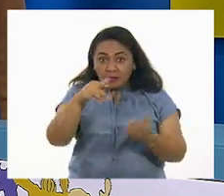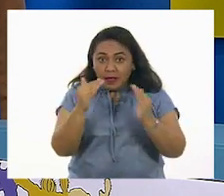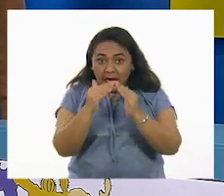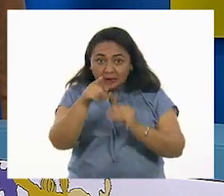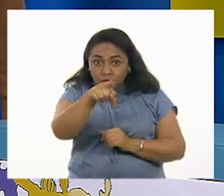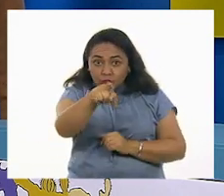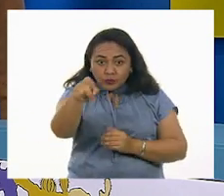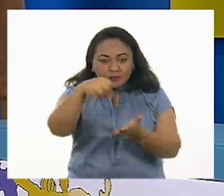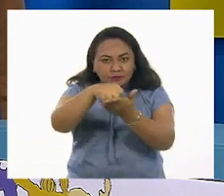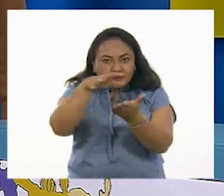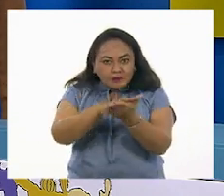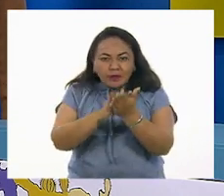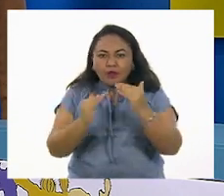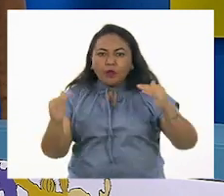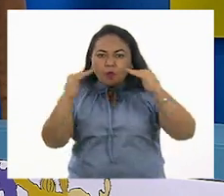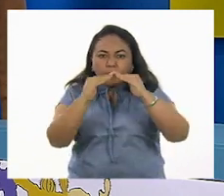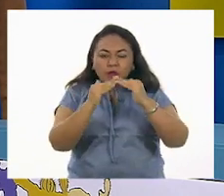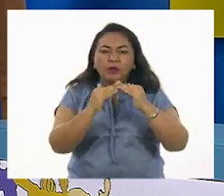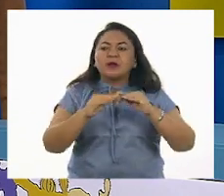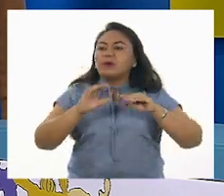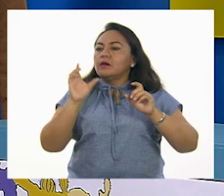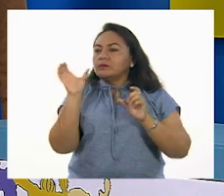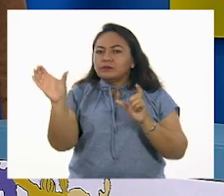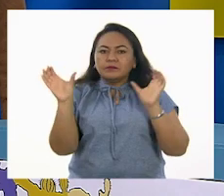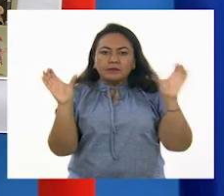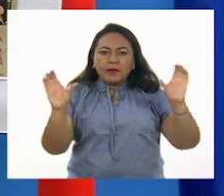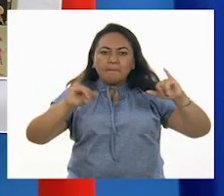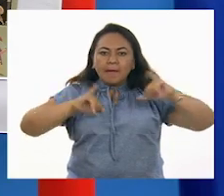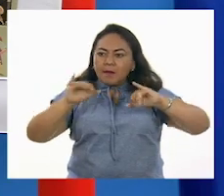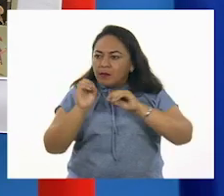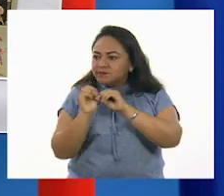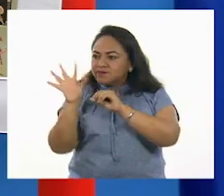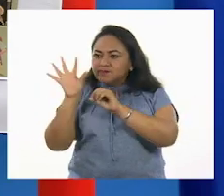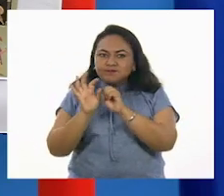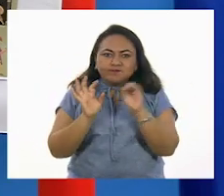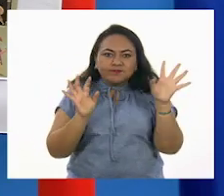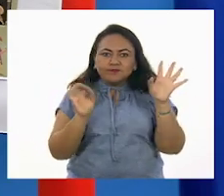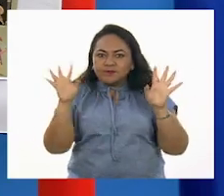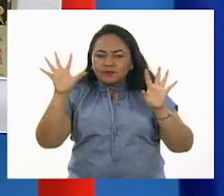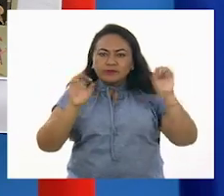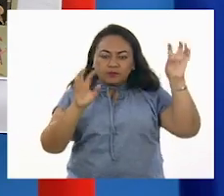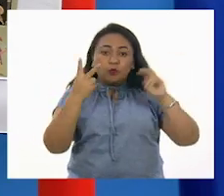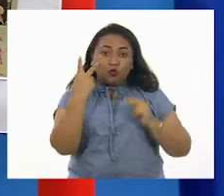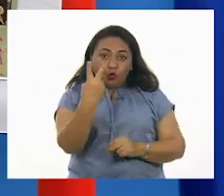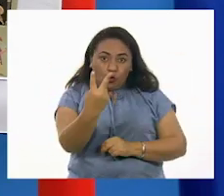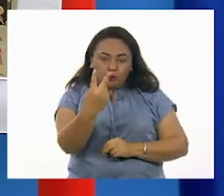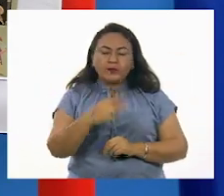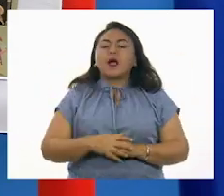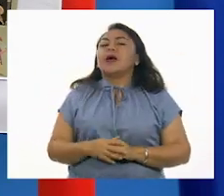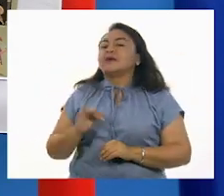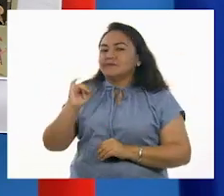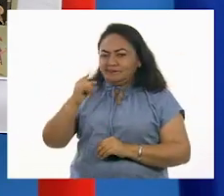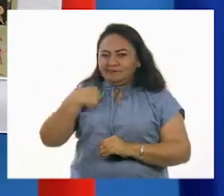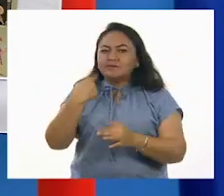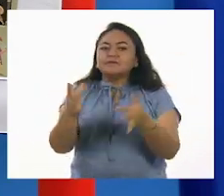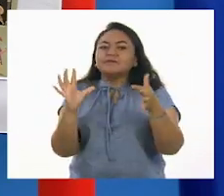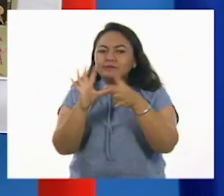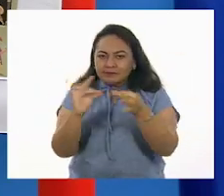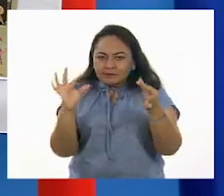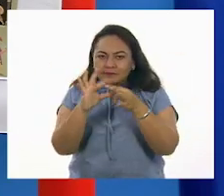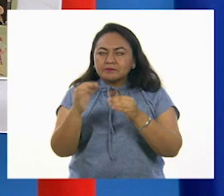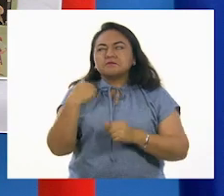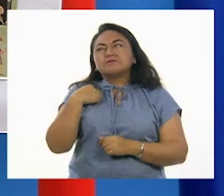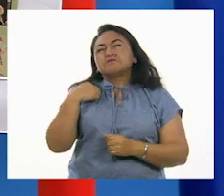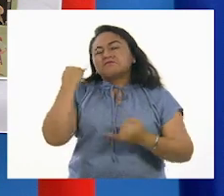irán registrando estas comparaciones en 2 mapas conceptuales. Cierto, debemos explicarles cómo van a llevar a cabo la actividad.